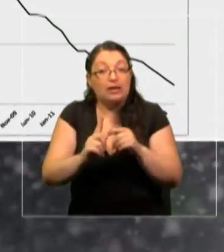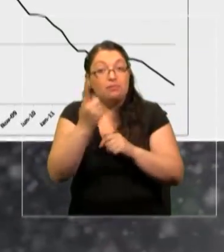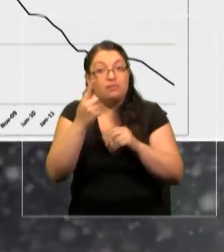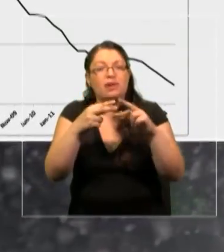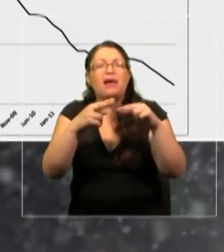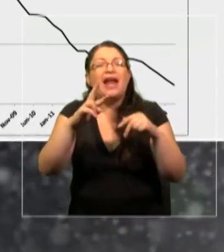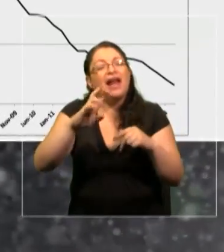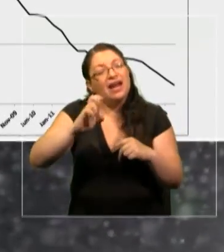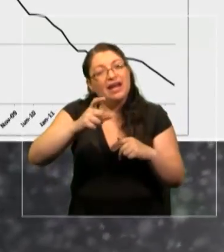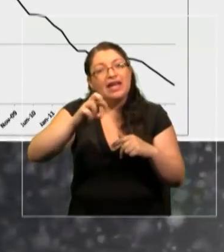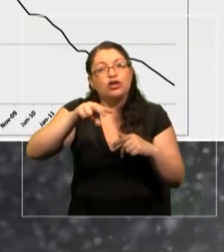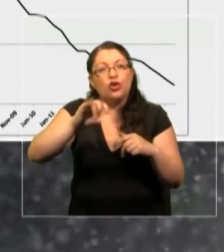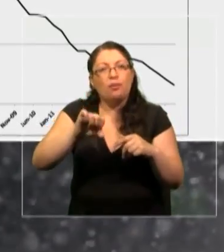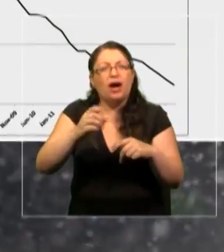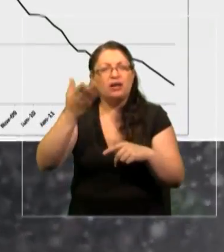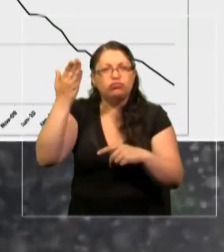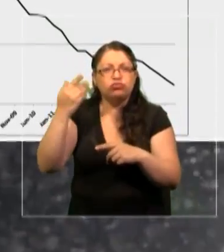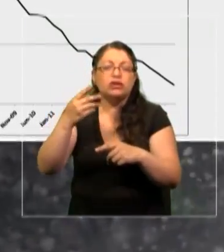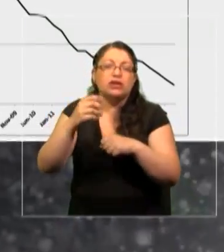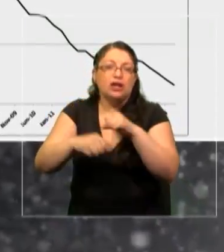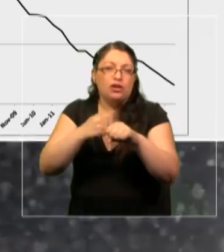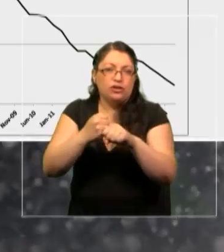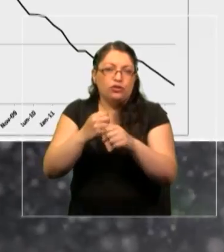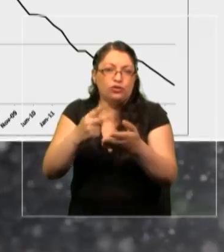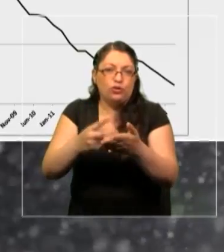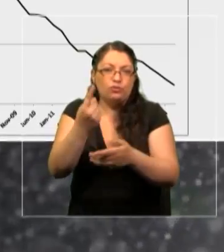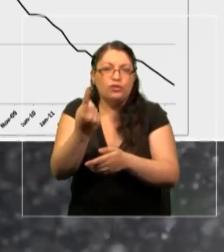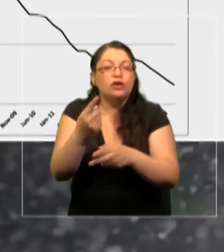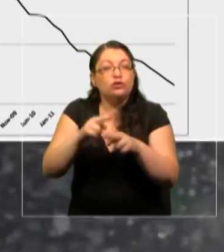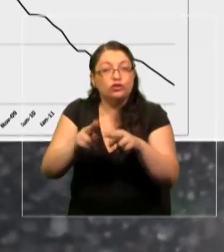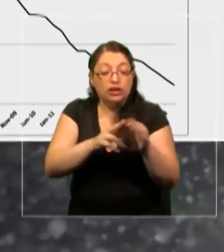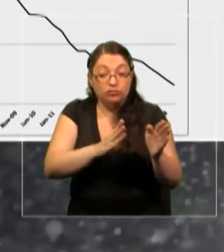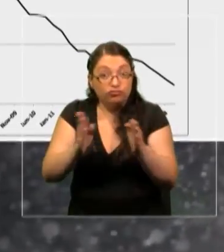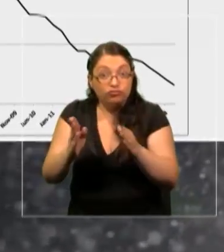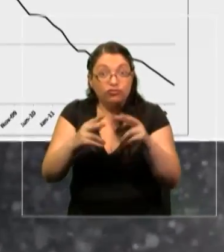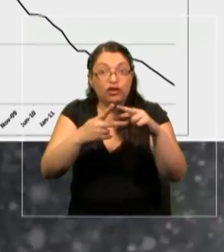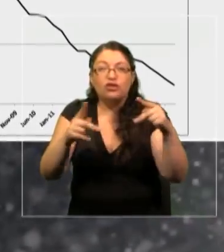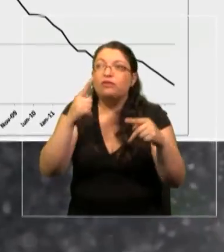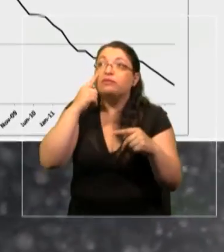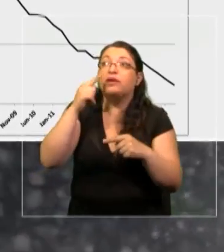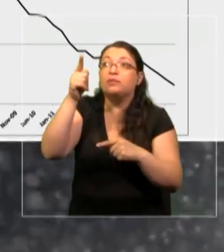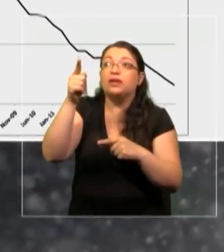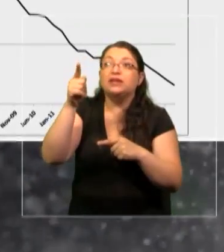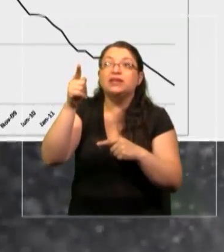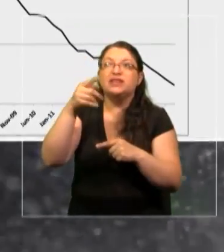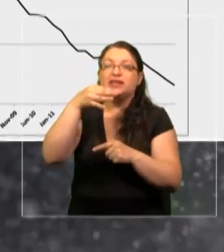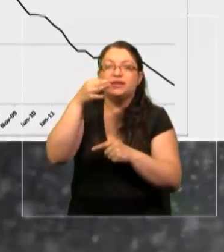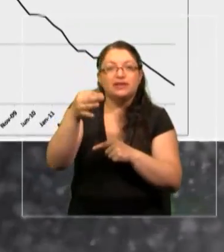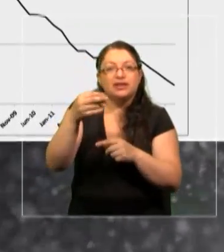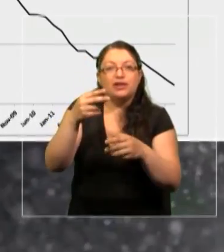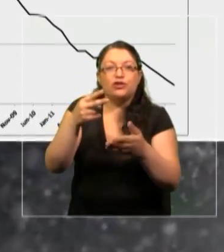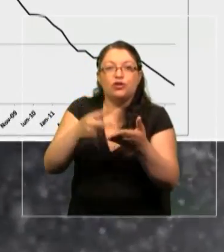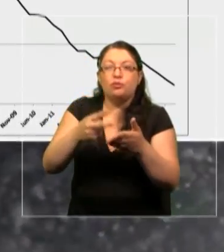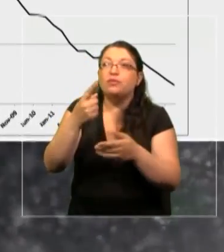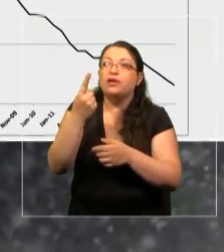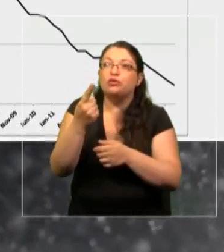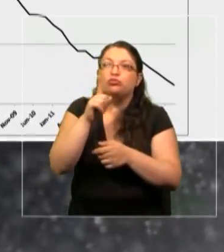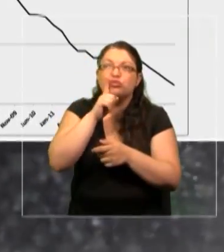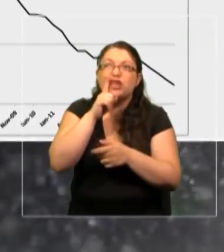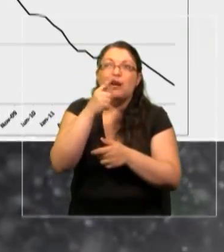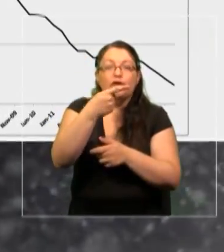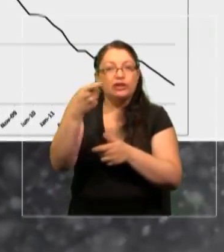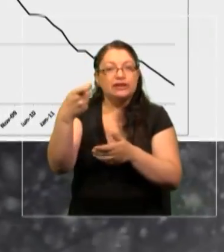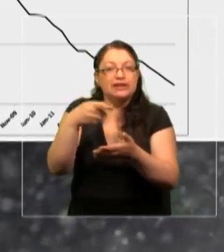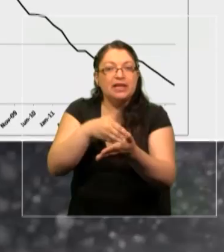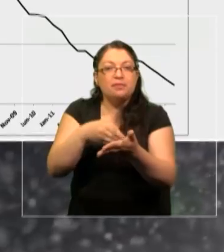la reunión de los datos que se secuenció en el 2001, y vemos ahí el 2001 que teníamos 100 millones de